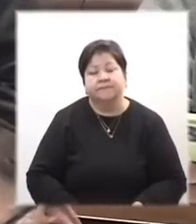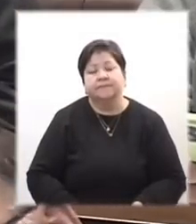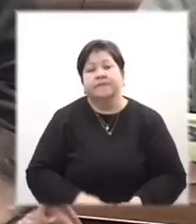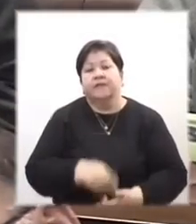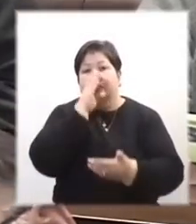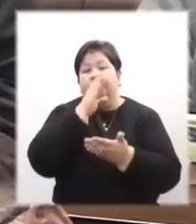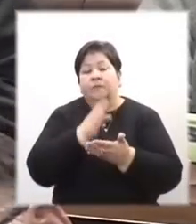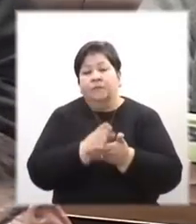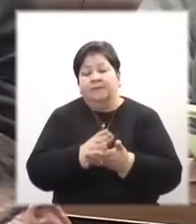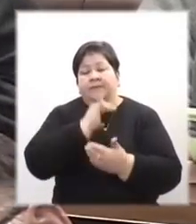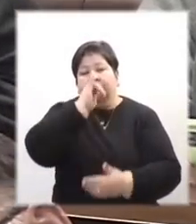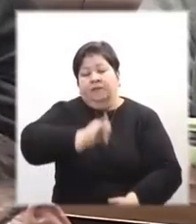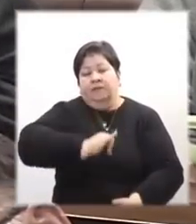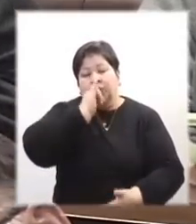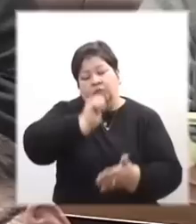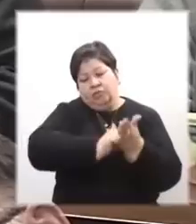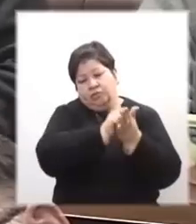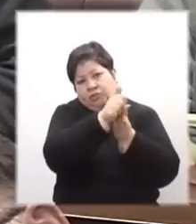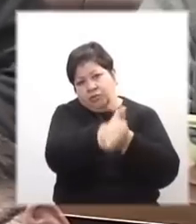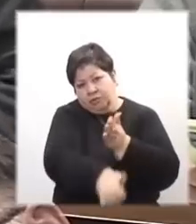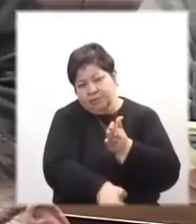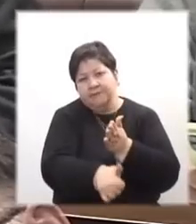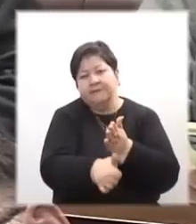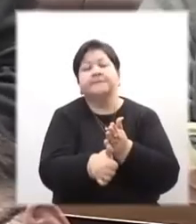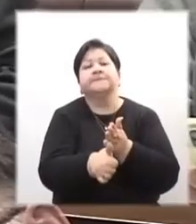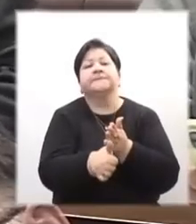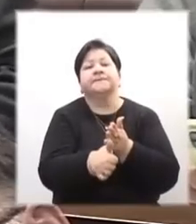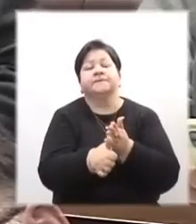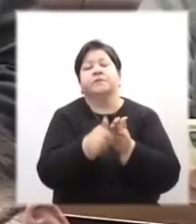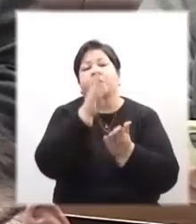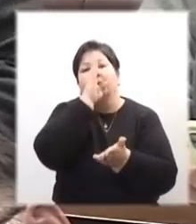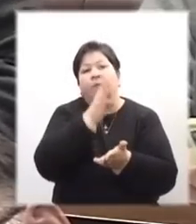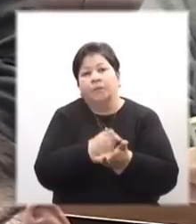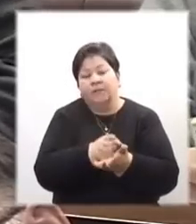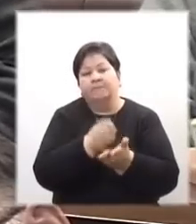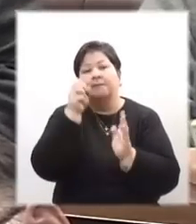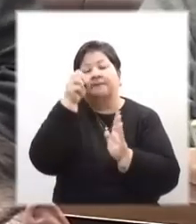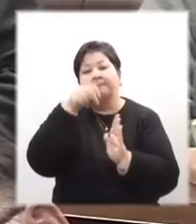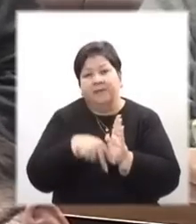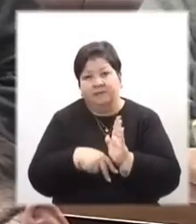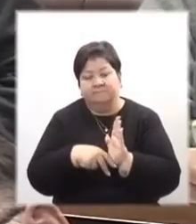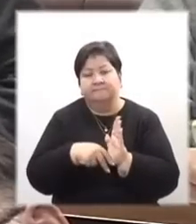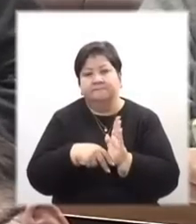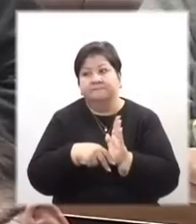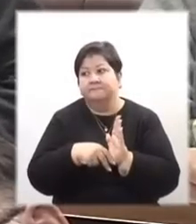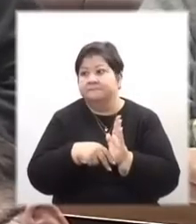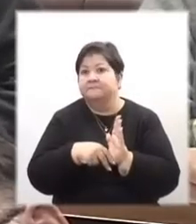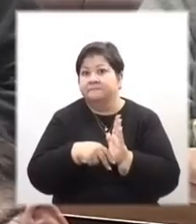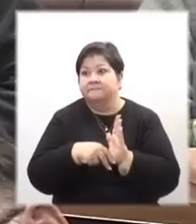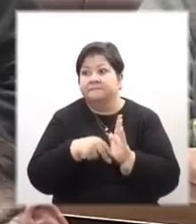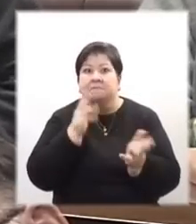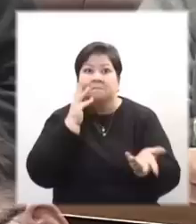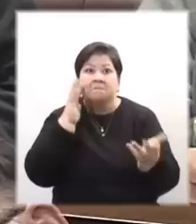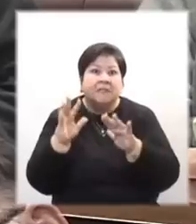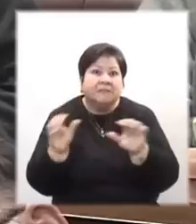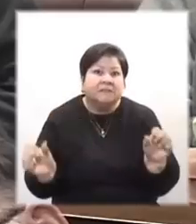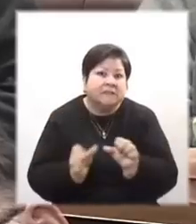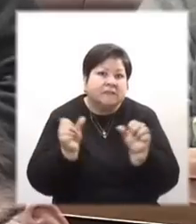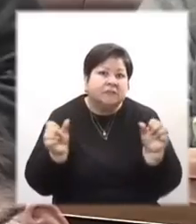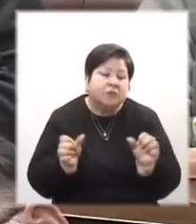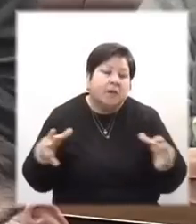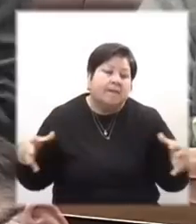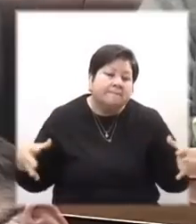En esta última cronología, nuevamente nos vamos a referir al último plan que aparentemente se está elaborando, que es la